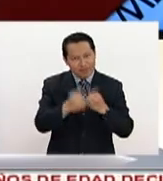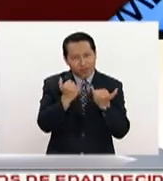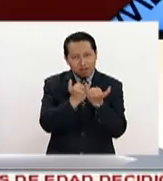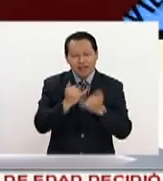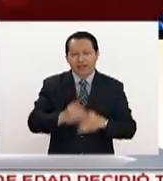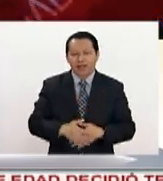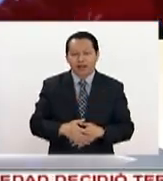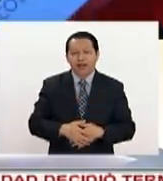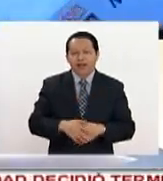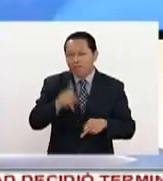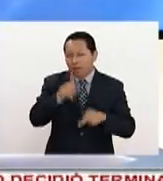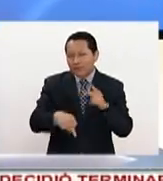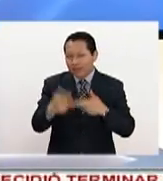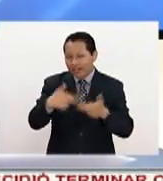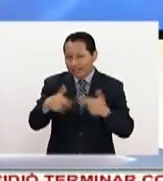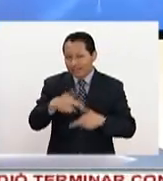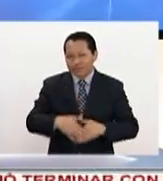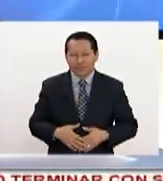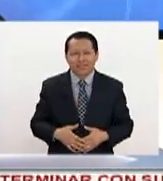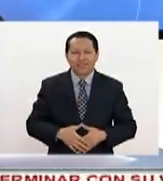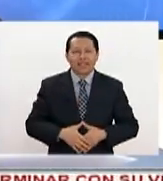Chao. Vamos a hacer una pausa, regresamos.